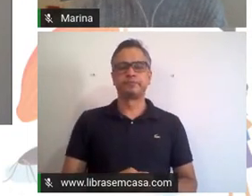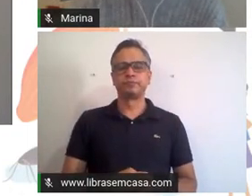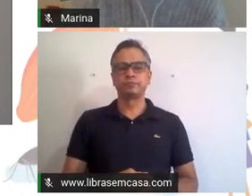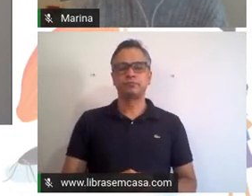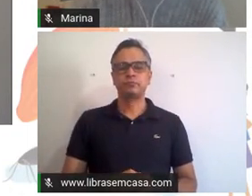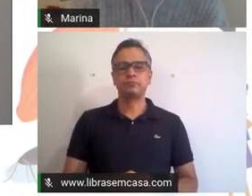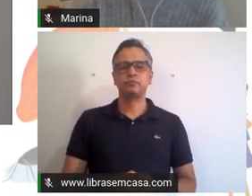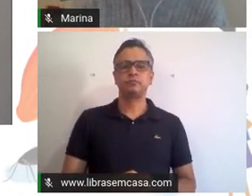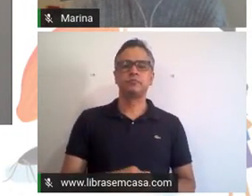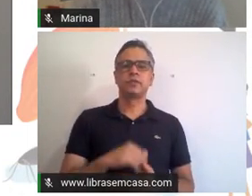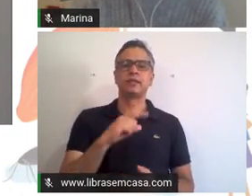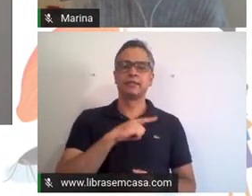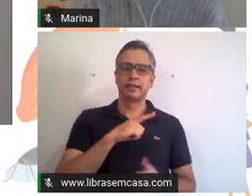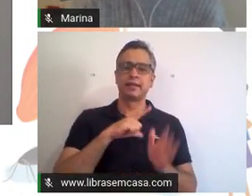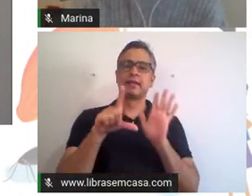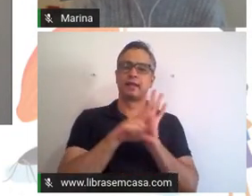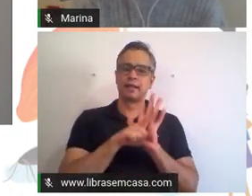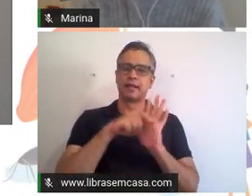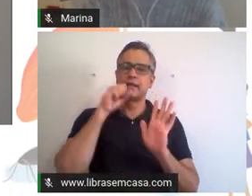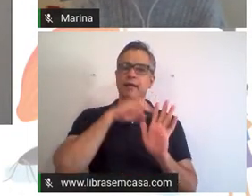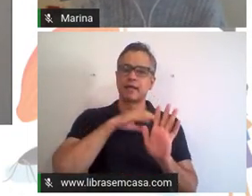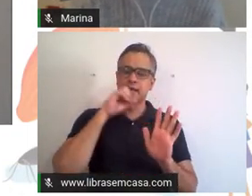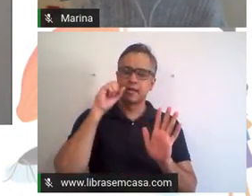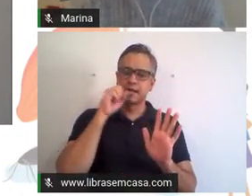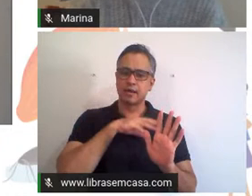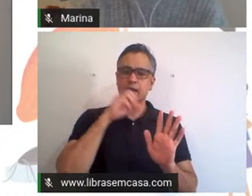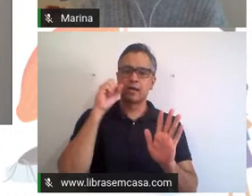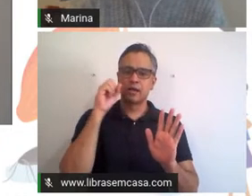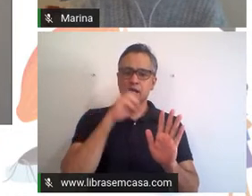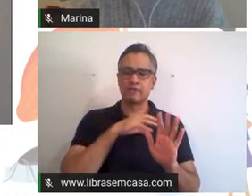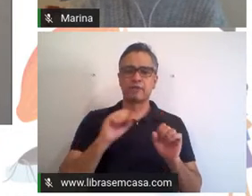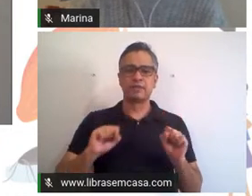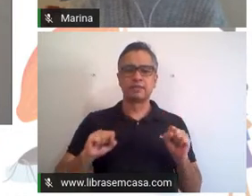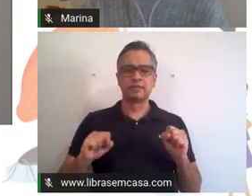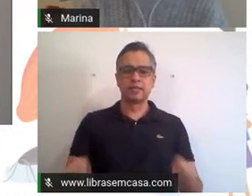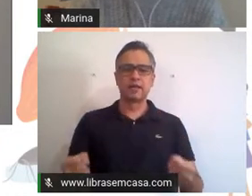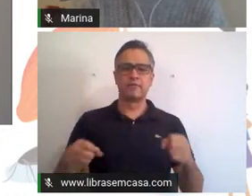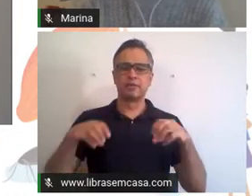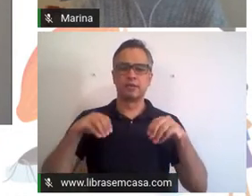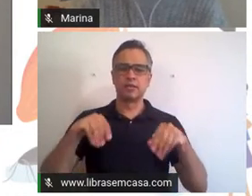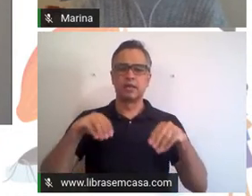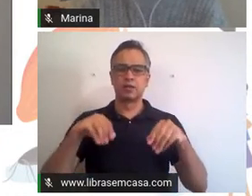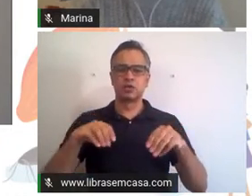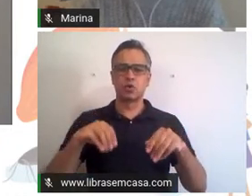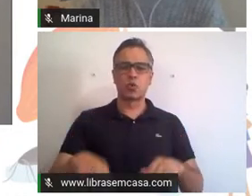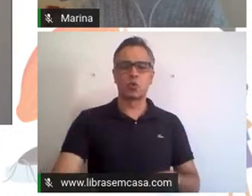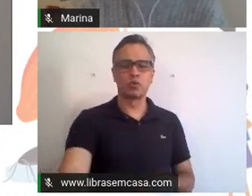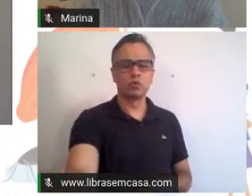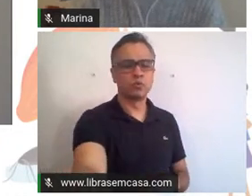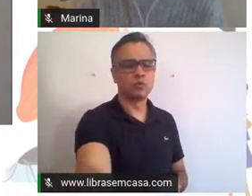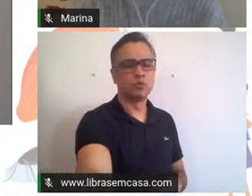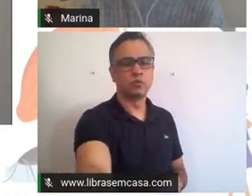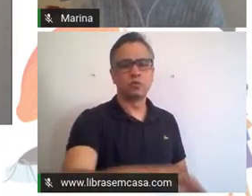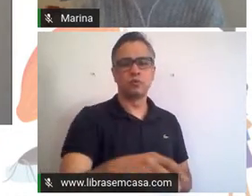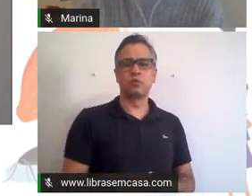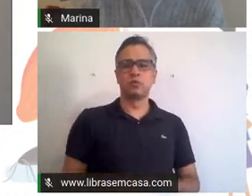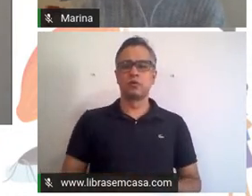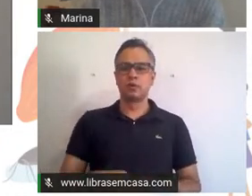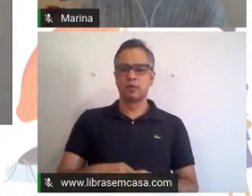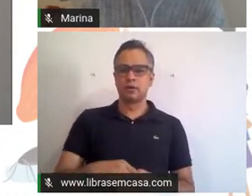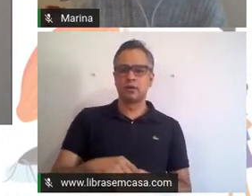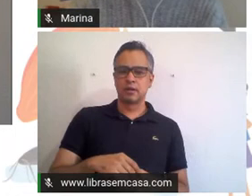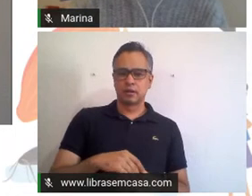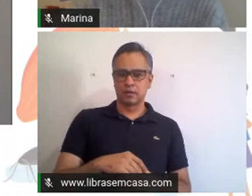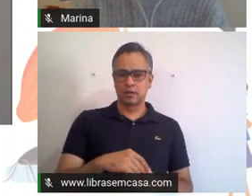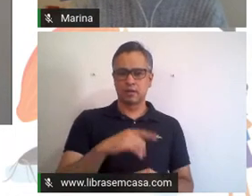con instancias legislativas gravísimas como personas que intentan defender los territorios y hay